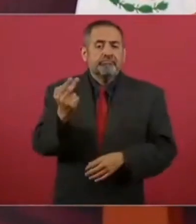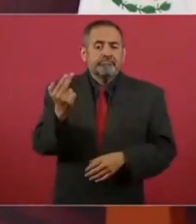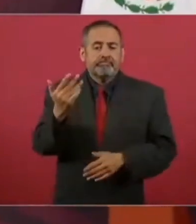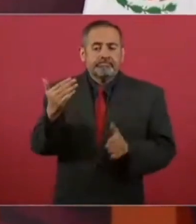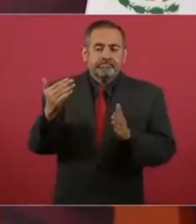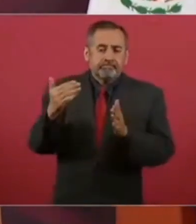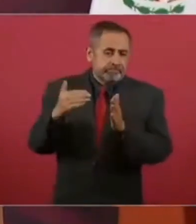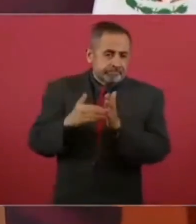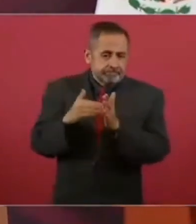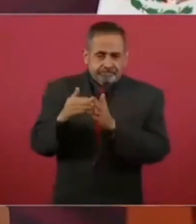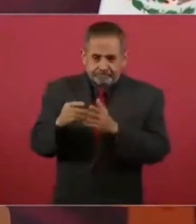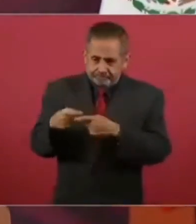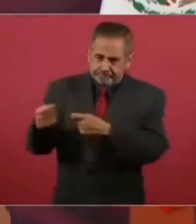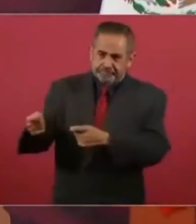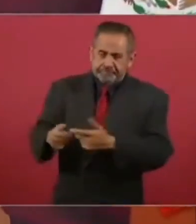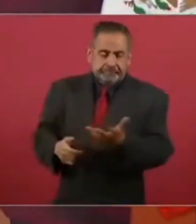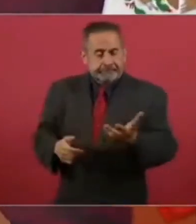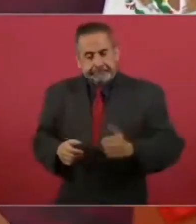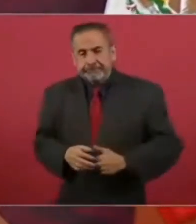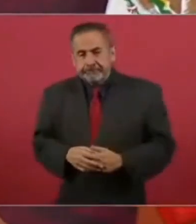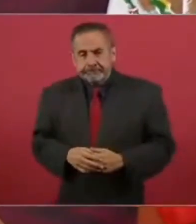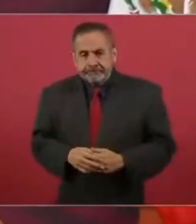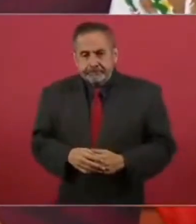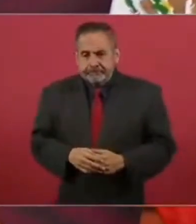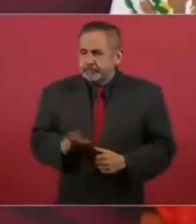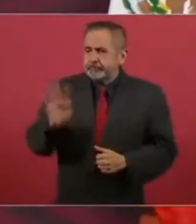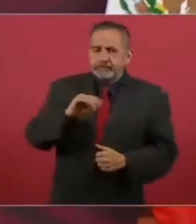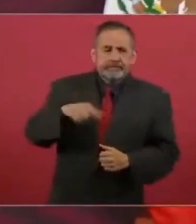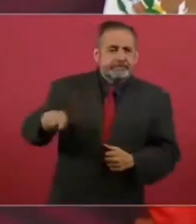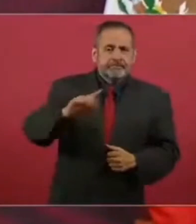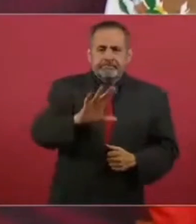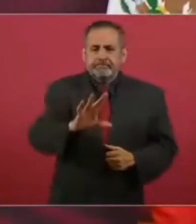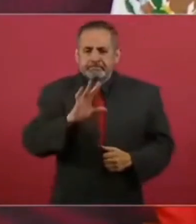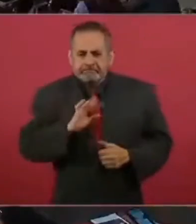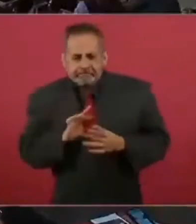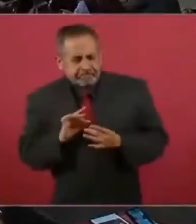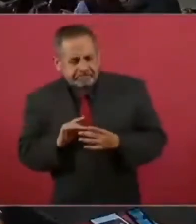Por eso también cuando nos dicen